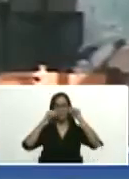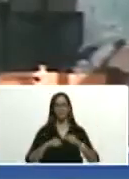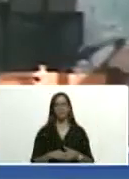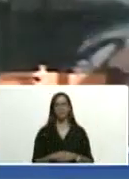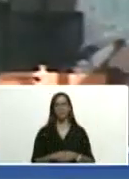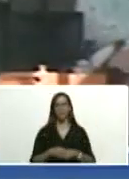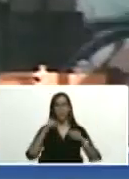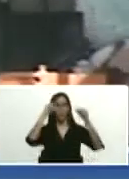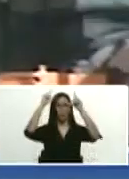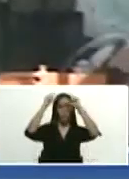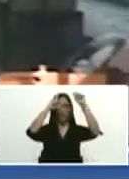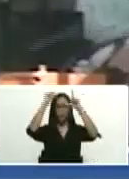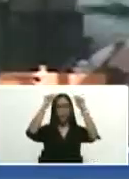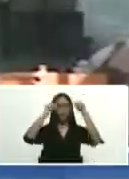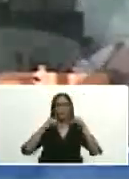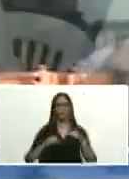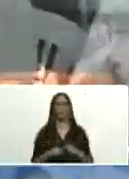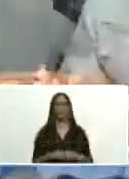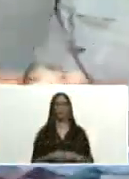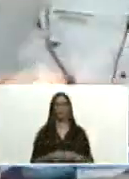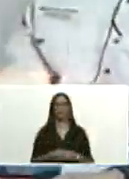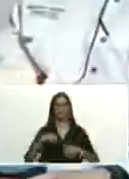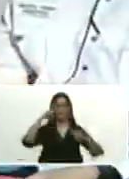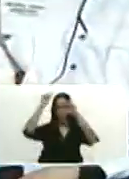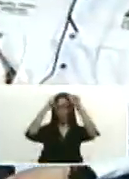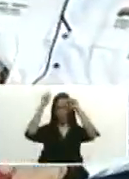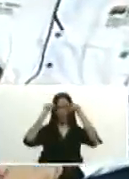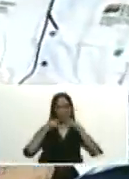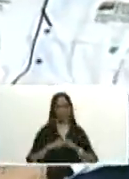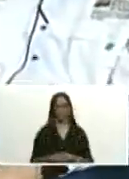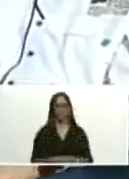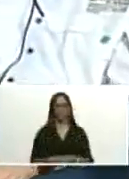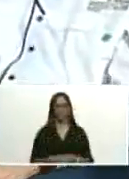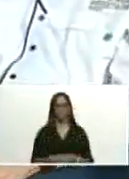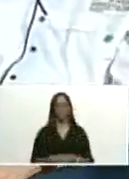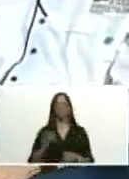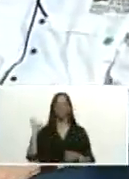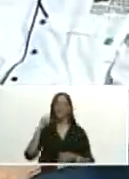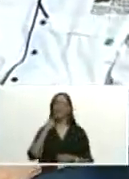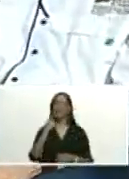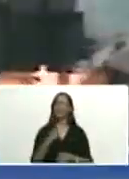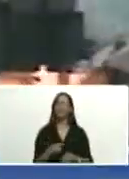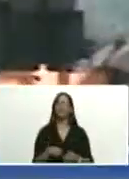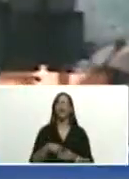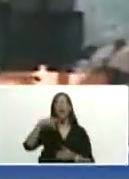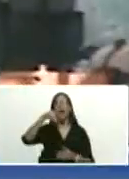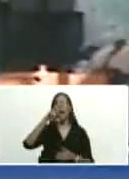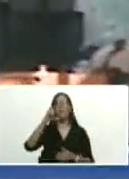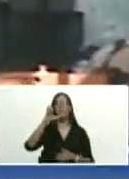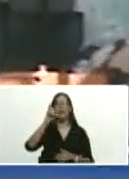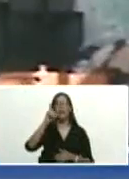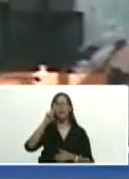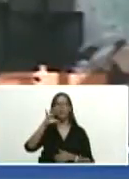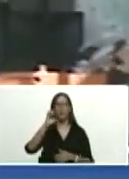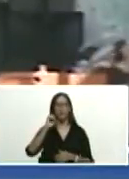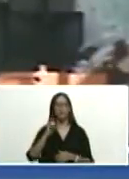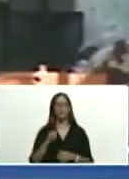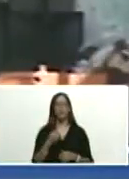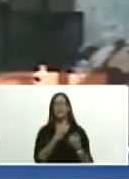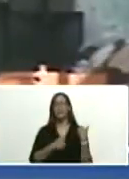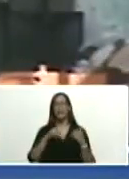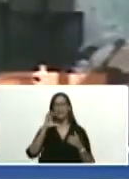túpa tupa tupamaro se lo venía diciendo a Pedro Maldonado presidente de la cbg